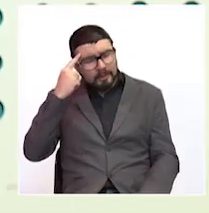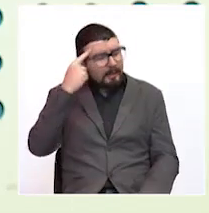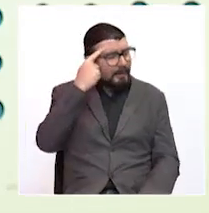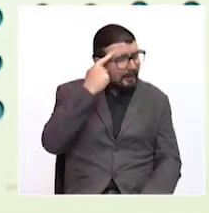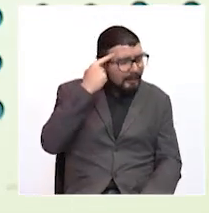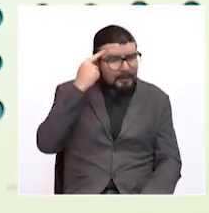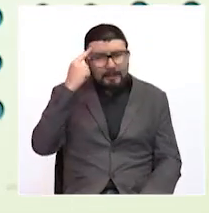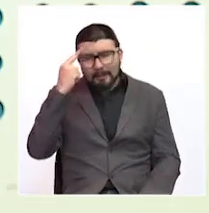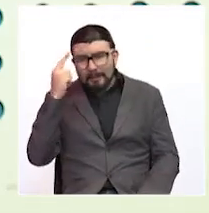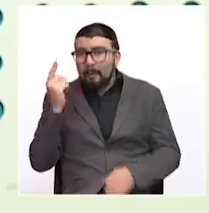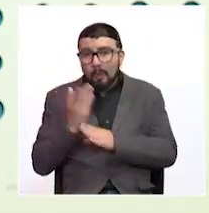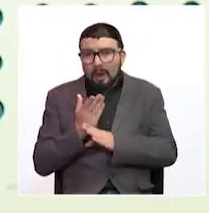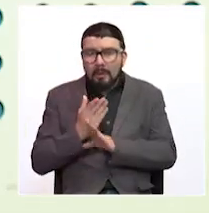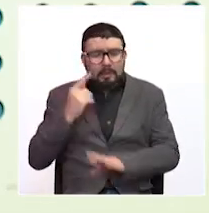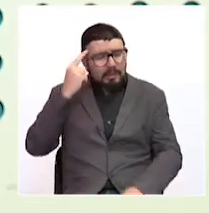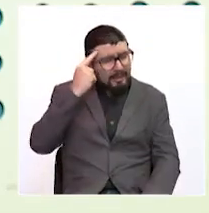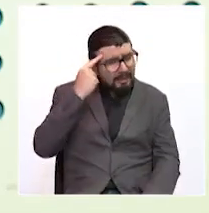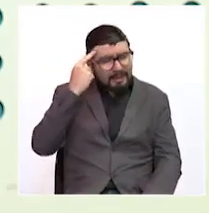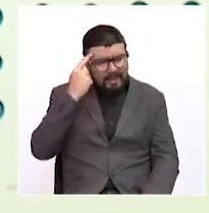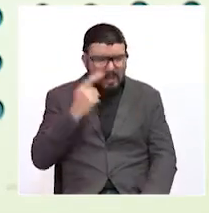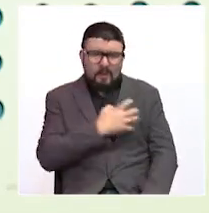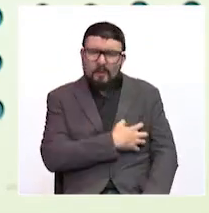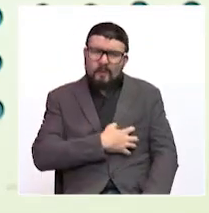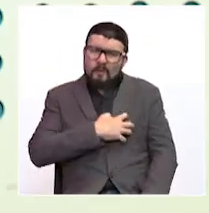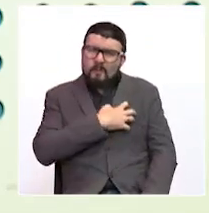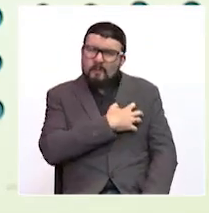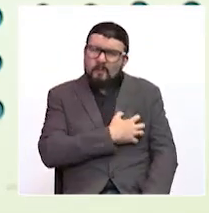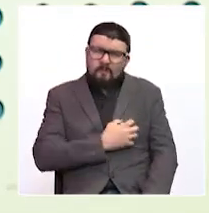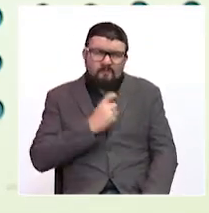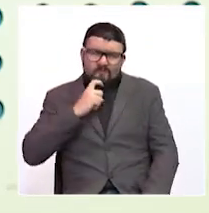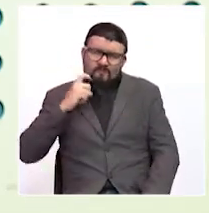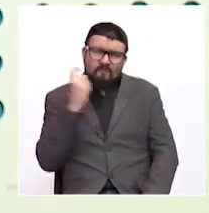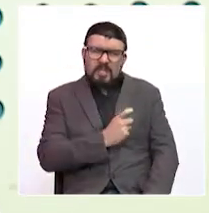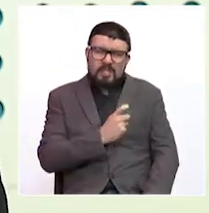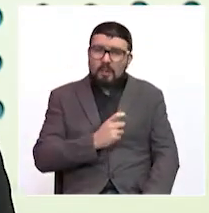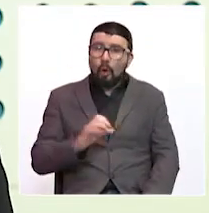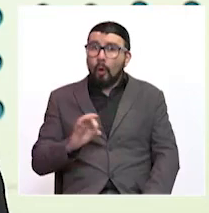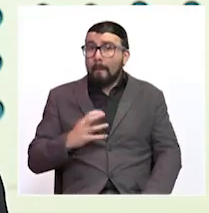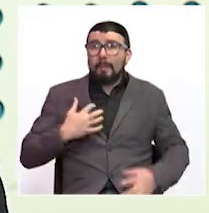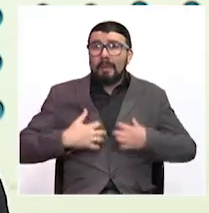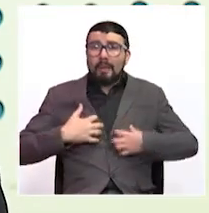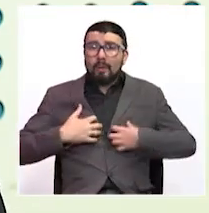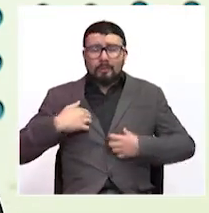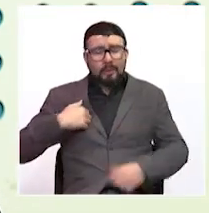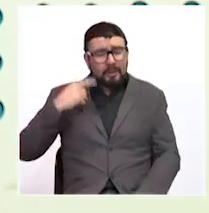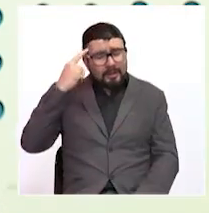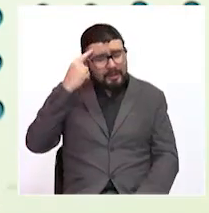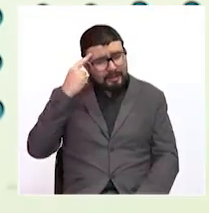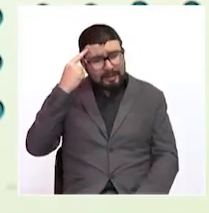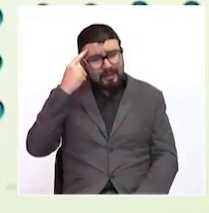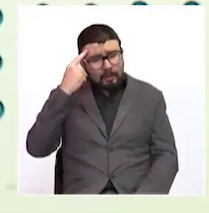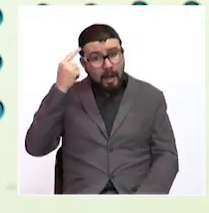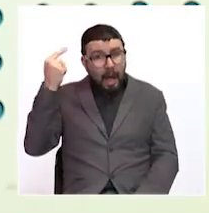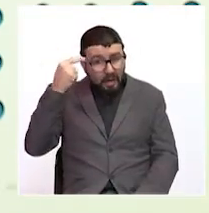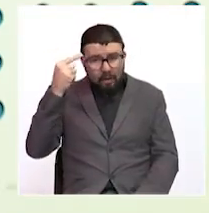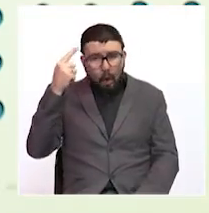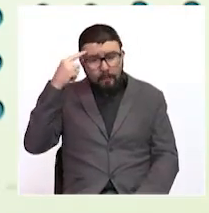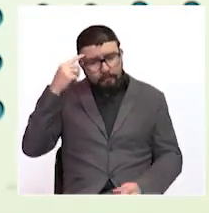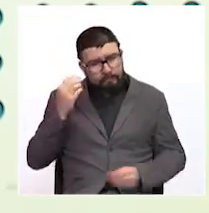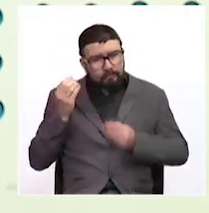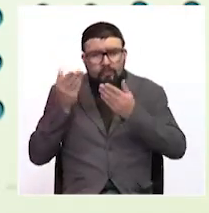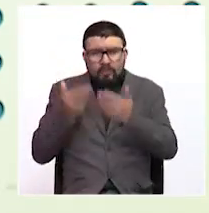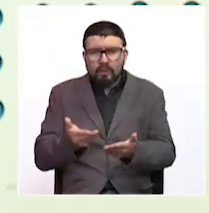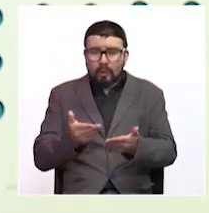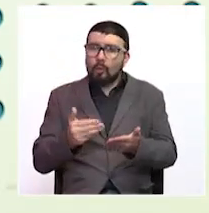mente a un problema o a un resentimiento o a un miedo yo saco ese miedo lo pongo aquí afuera de qué forma